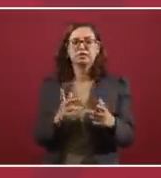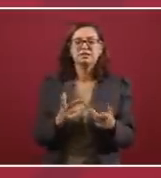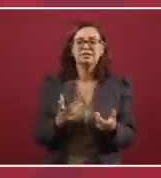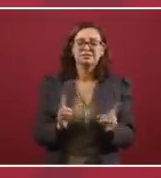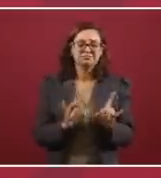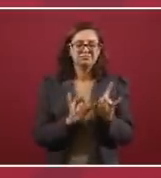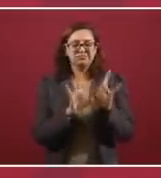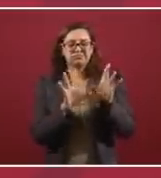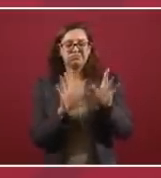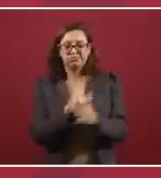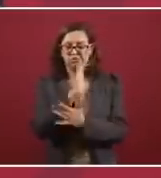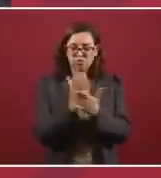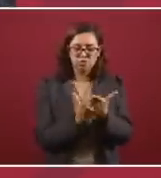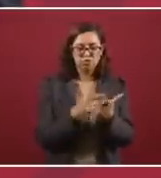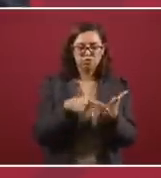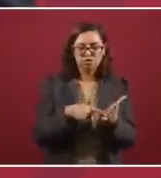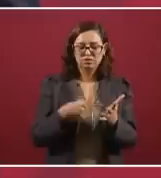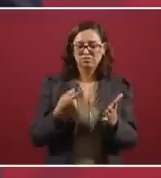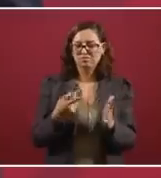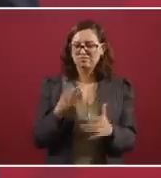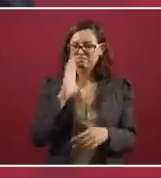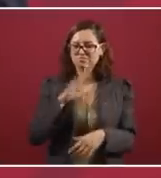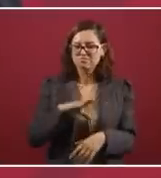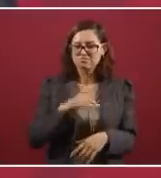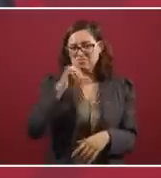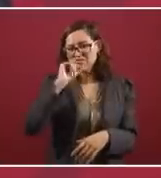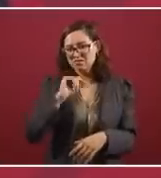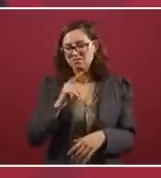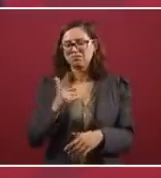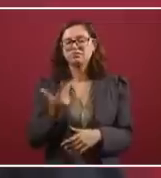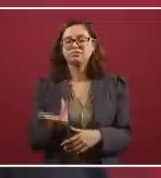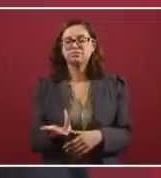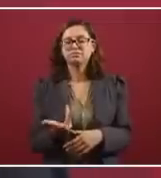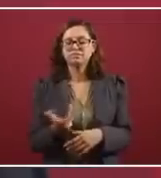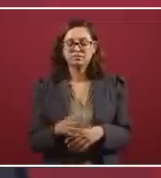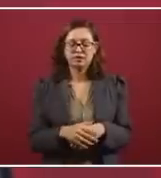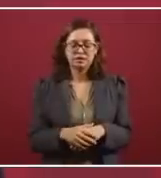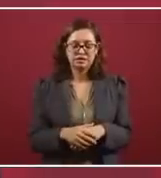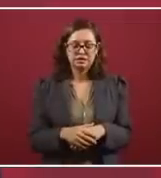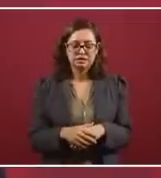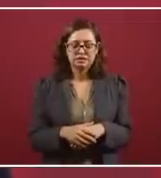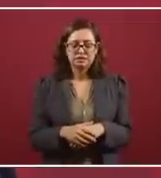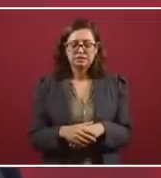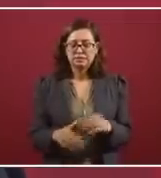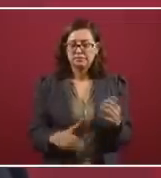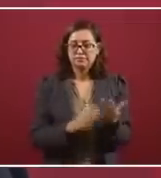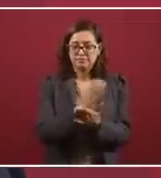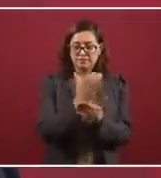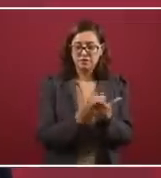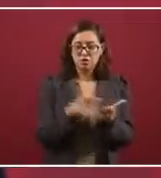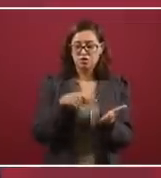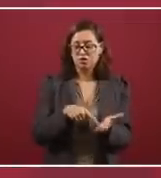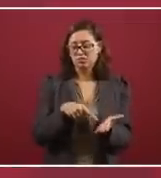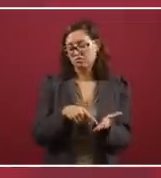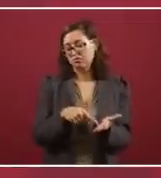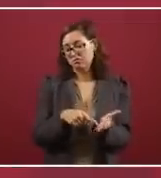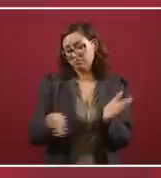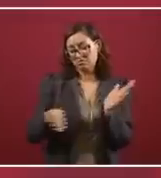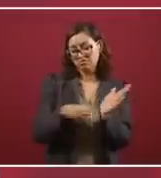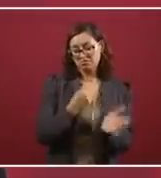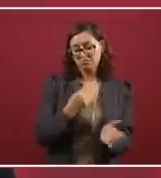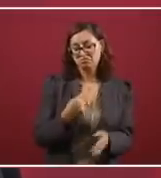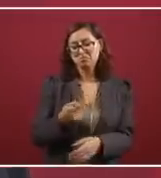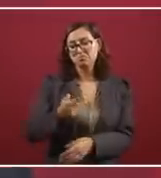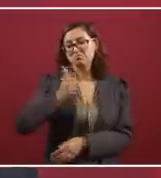las condiciones del contrato inicial. En el contrato inicial se contemplaba una renta